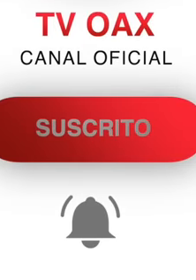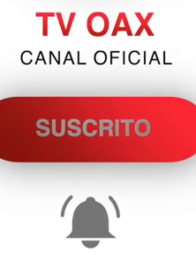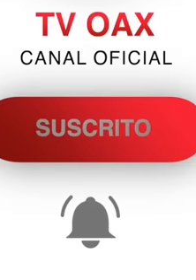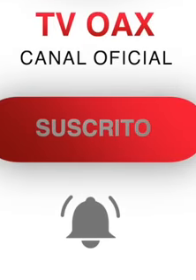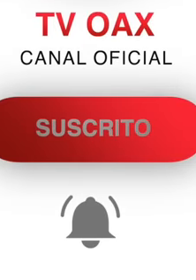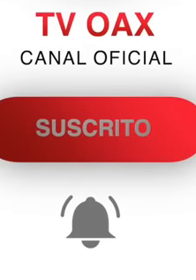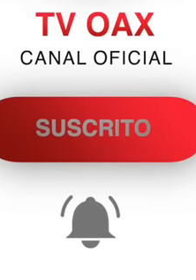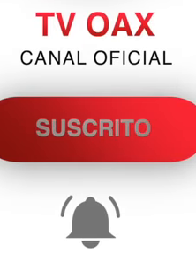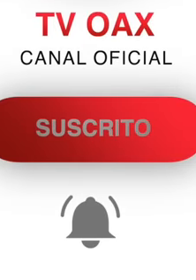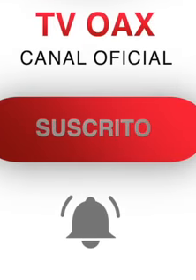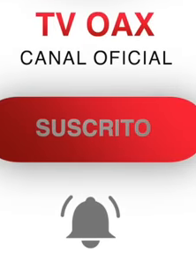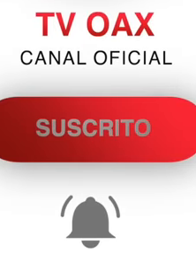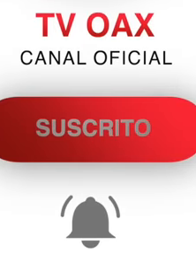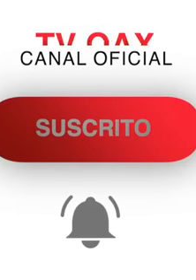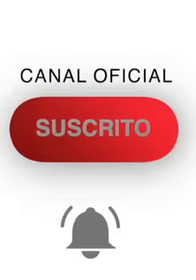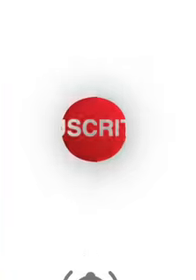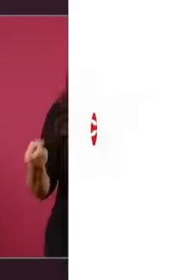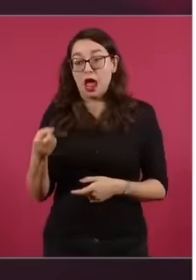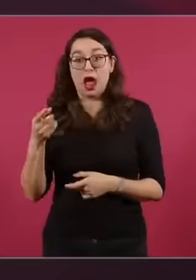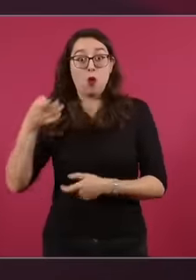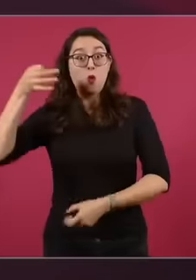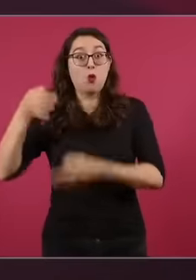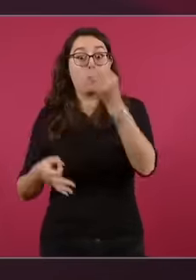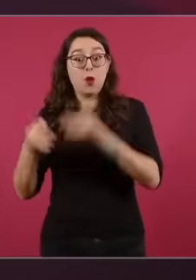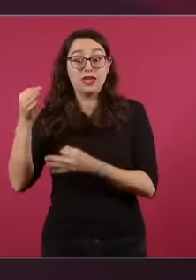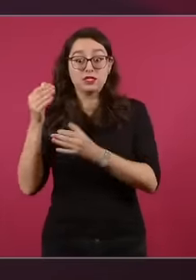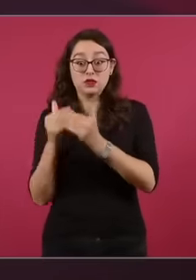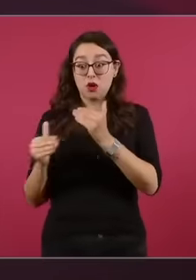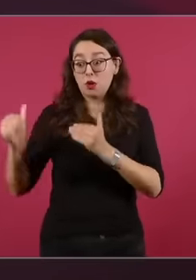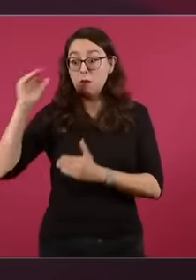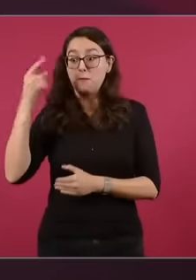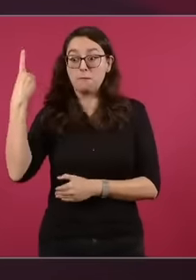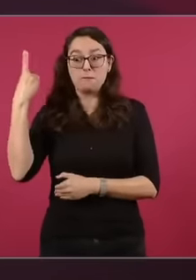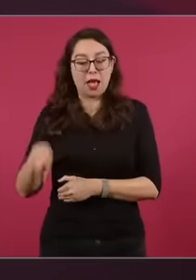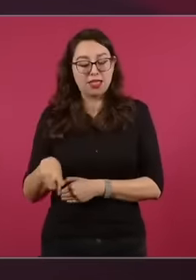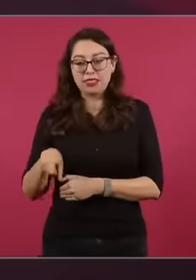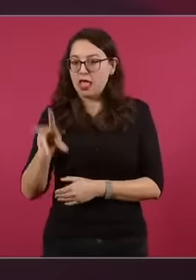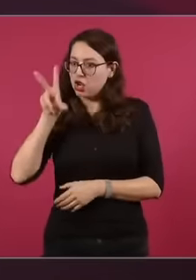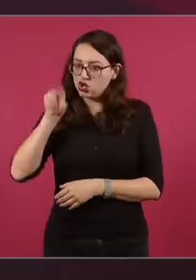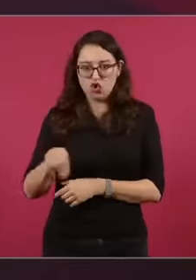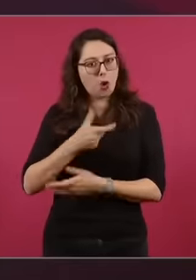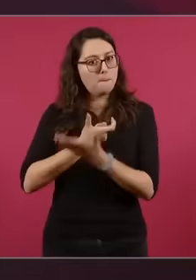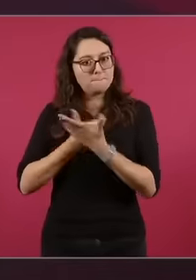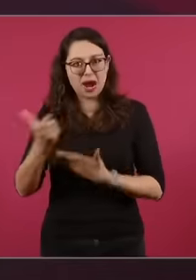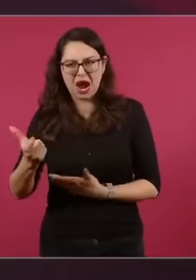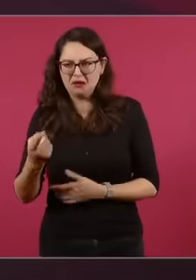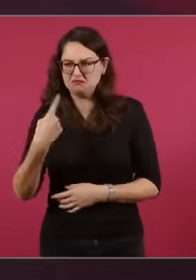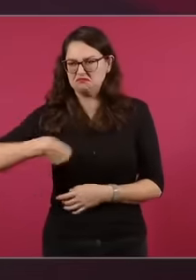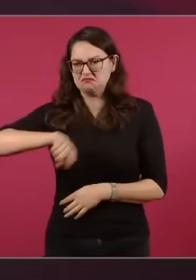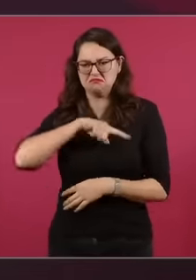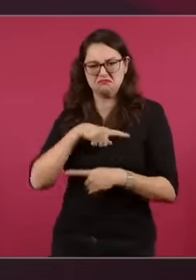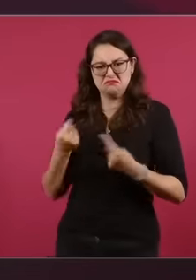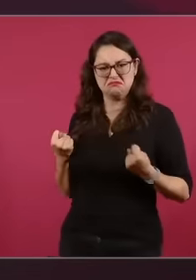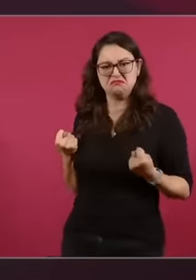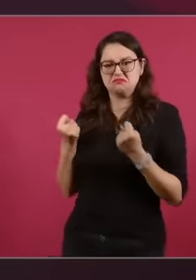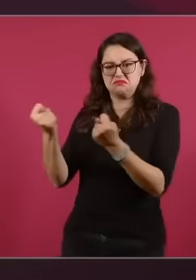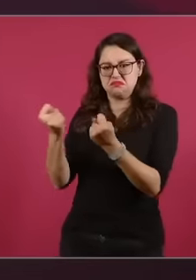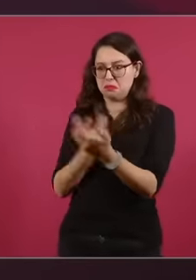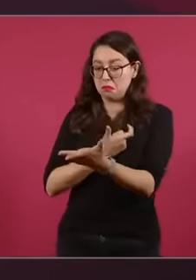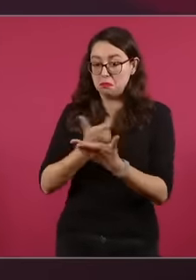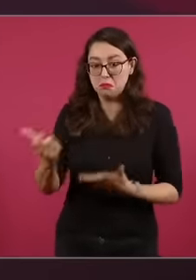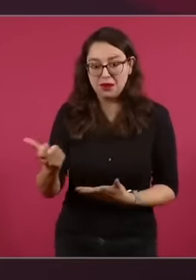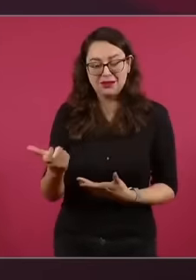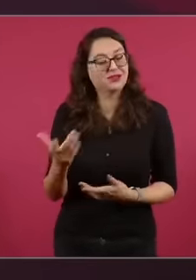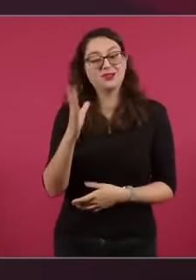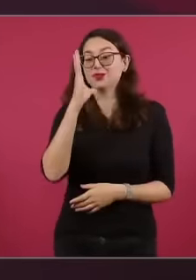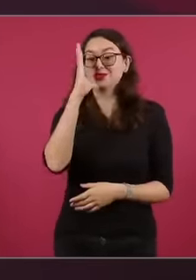no puede un funcionario público desacatar esa resolución y pagar un finiquito, sería un pago de lo indebido.